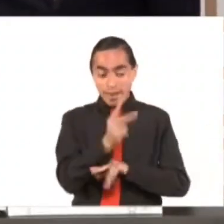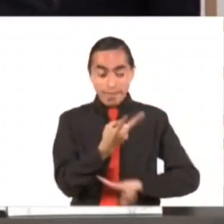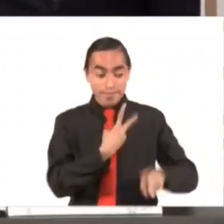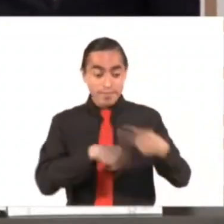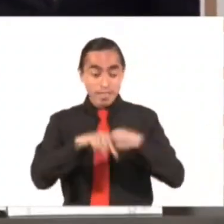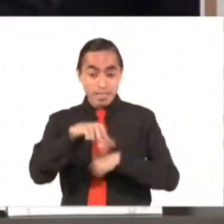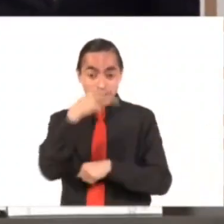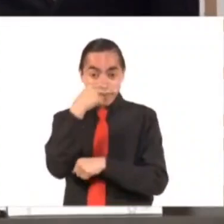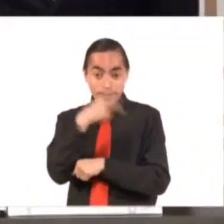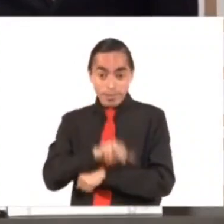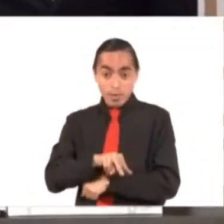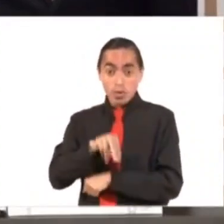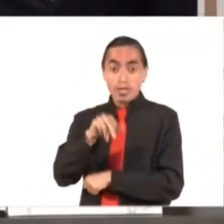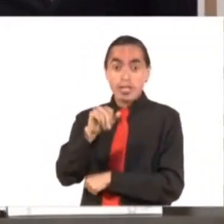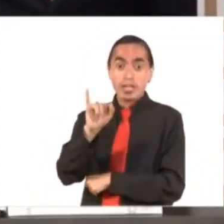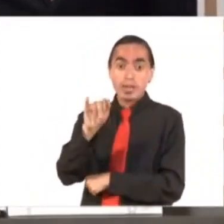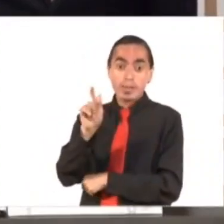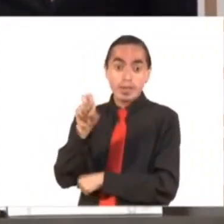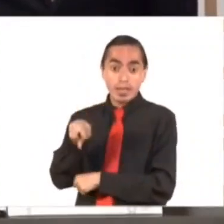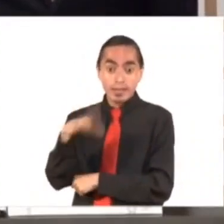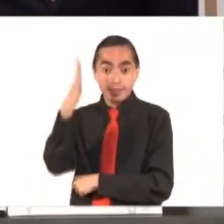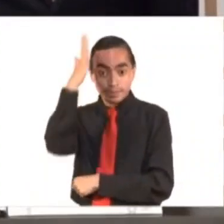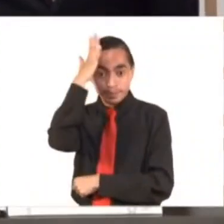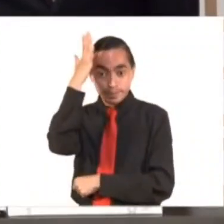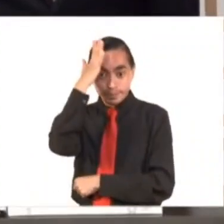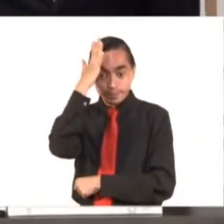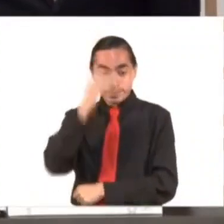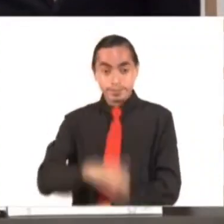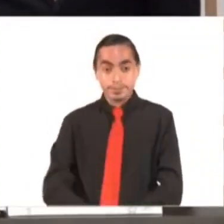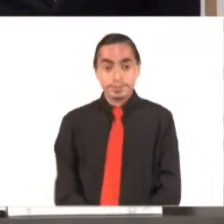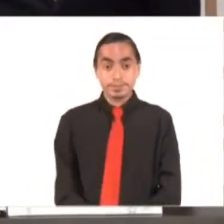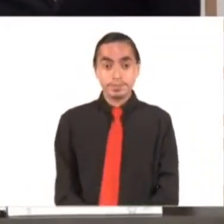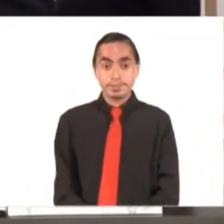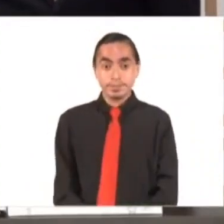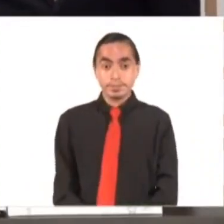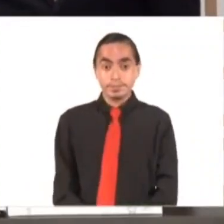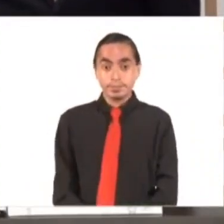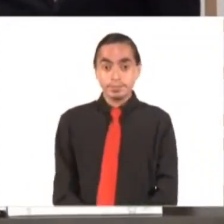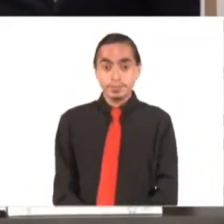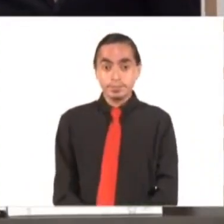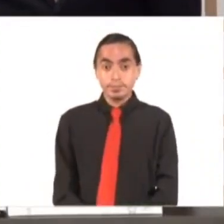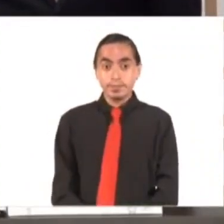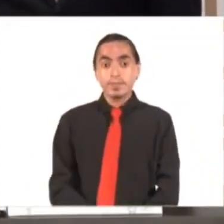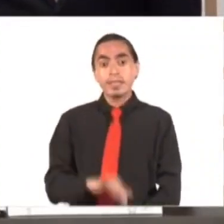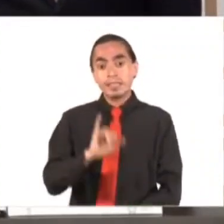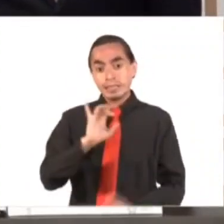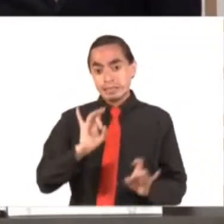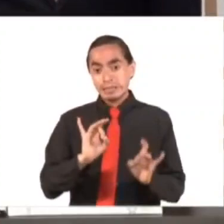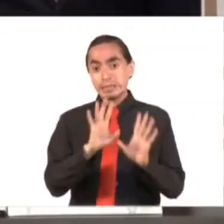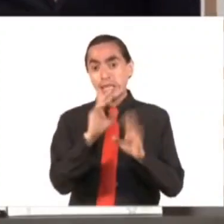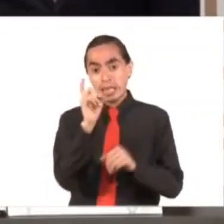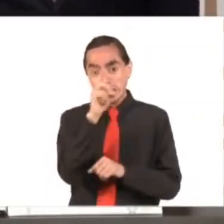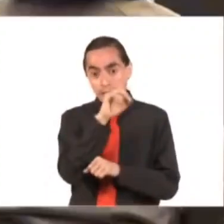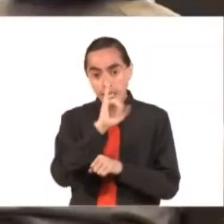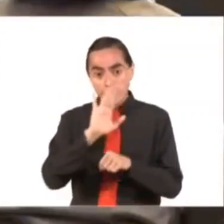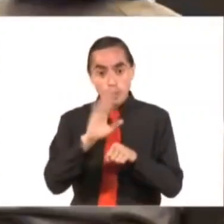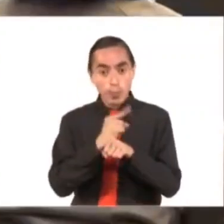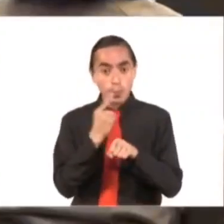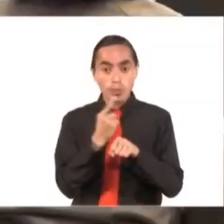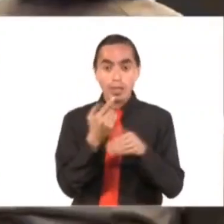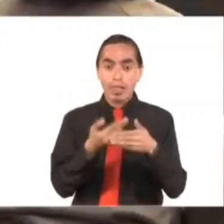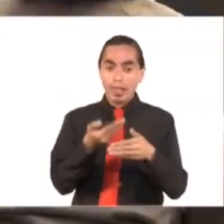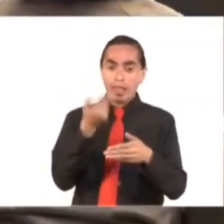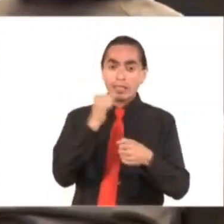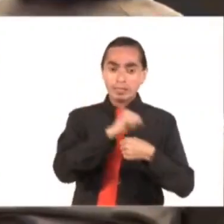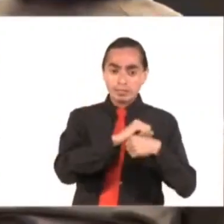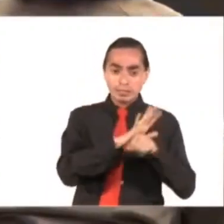una institución tan importante como el Politécnico. Le tocaron momentos difíciles con la pandemia,